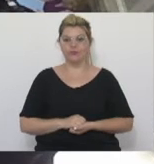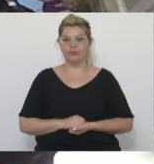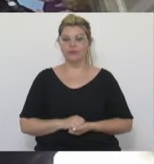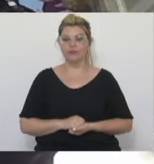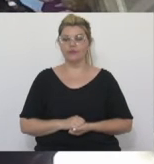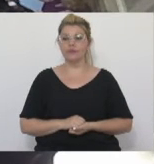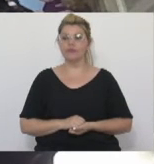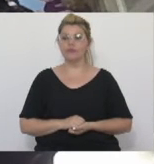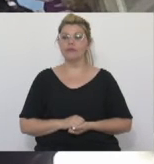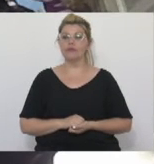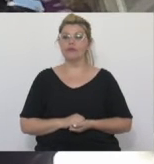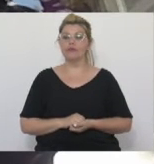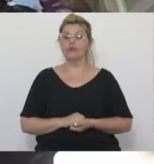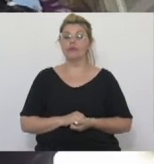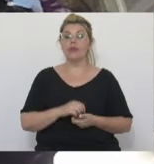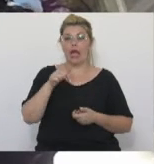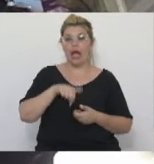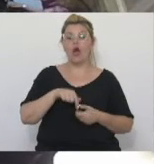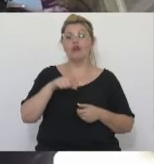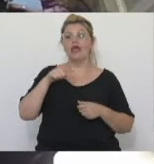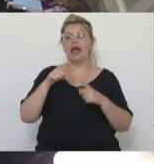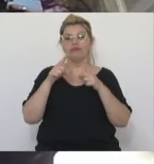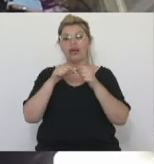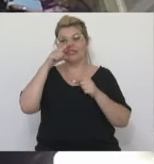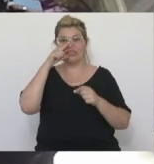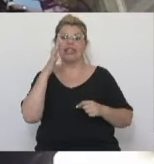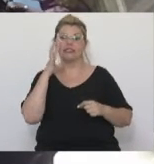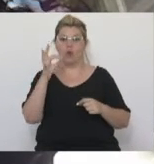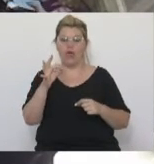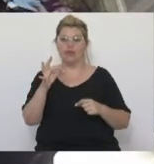Ahora procedemos al 750. A ver, ¿lo va a leer el 750?